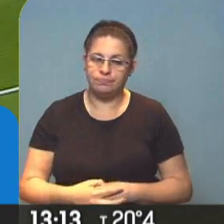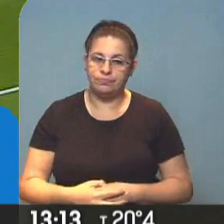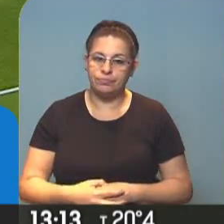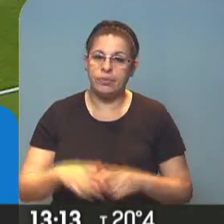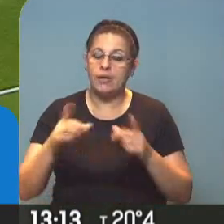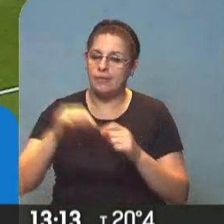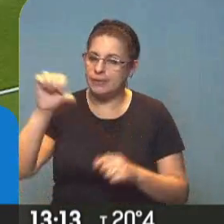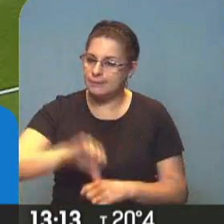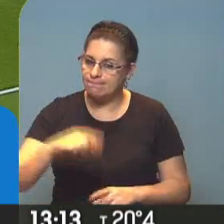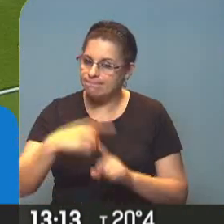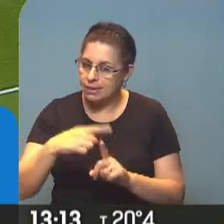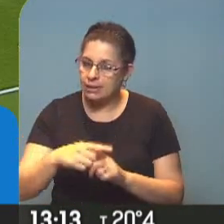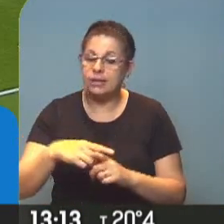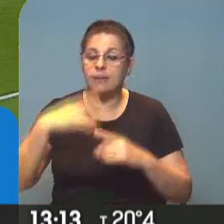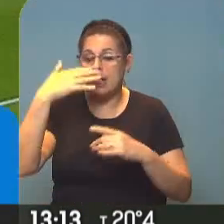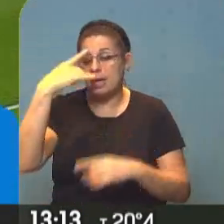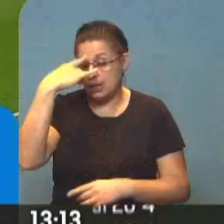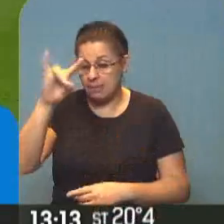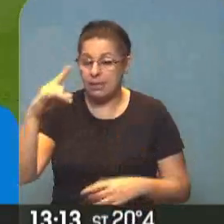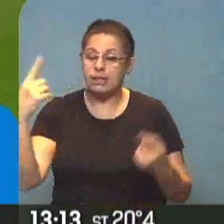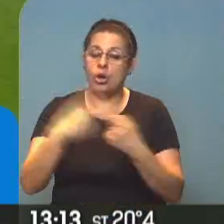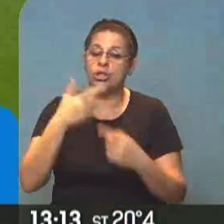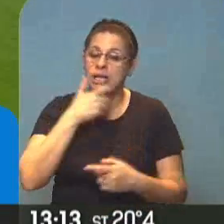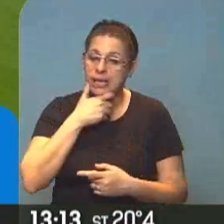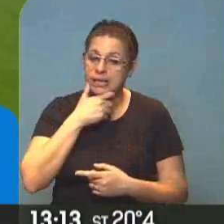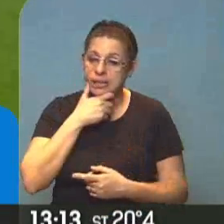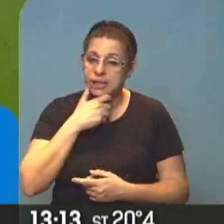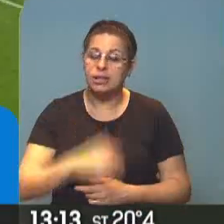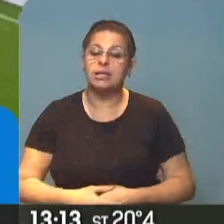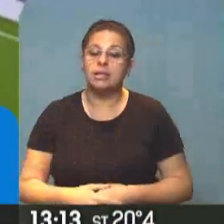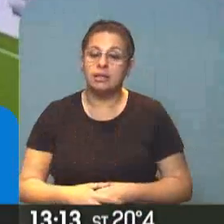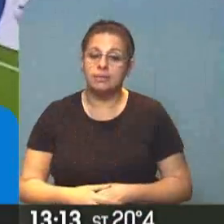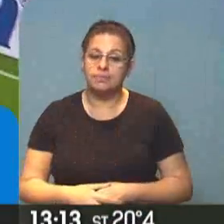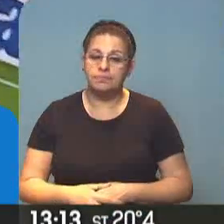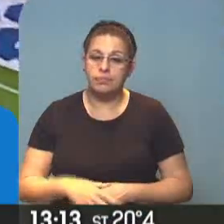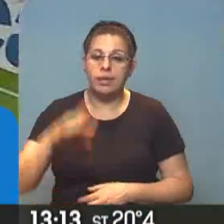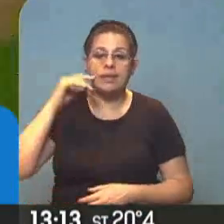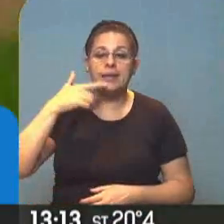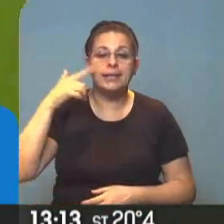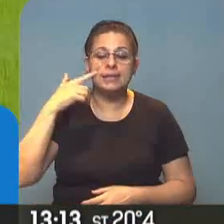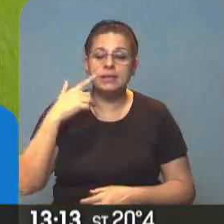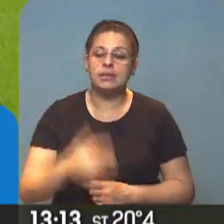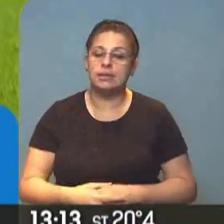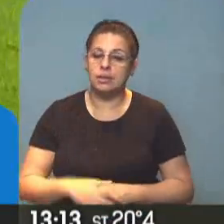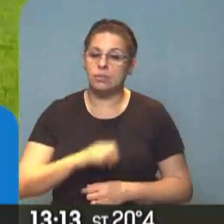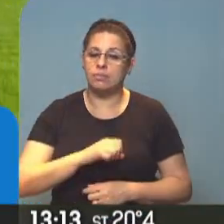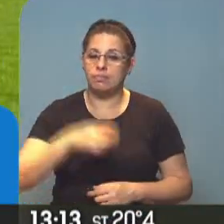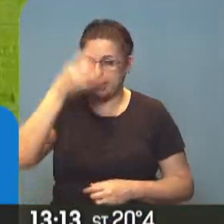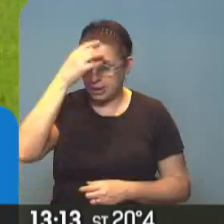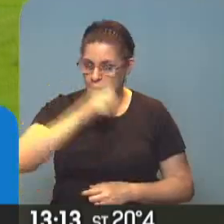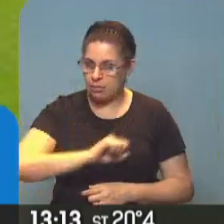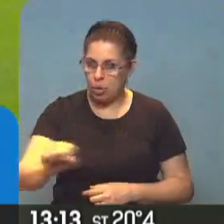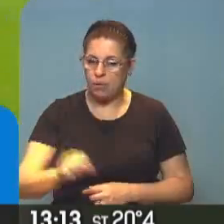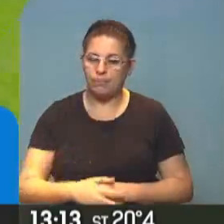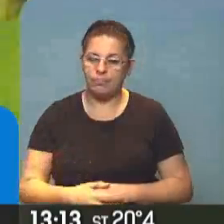Fecha negativa para Independiente y Racing. En el Libertadores de América, el tanque Denis cumplió con la ley del ex. La metió de penal en el último